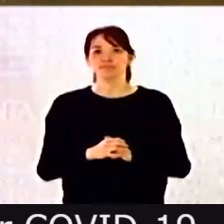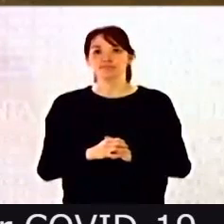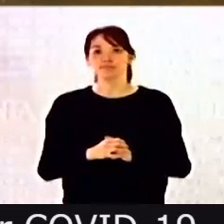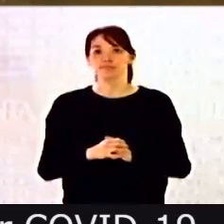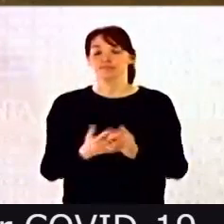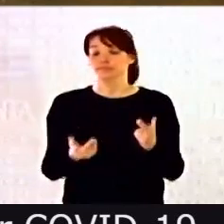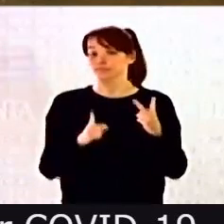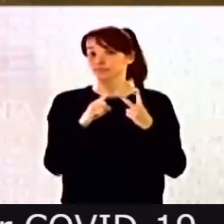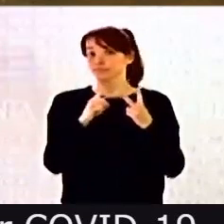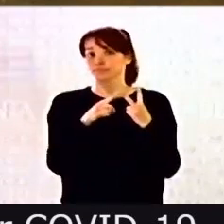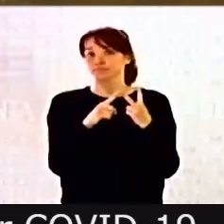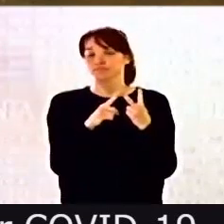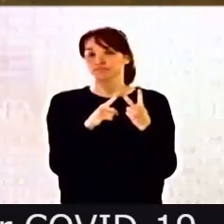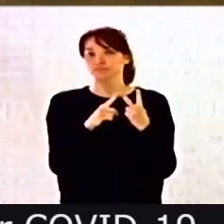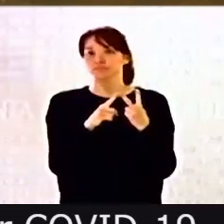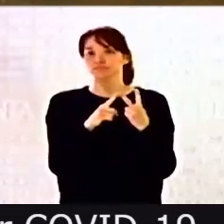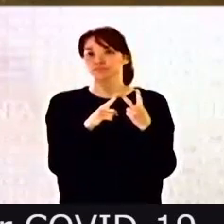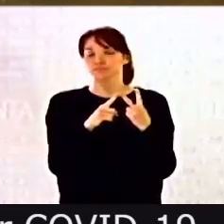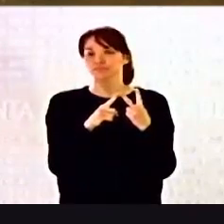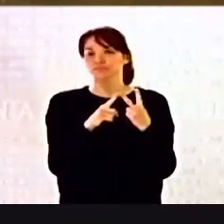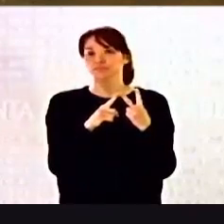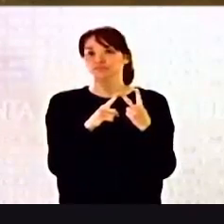Y en segundo lugar,